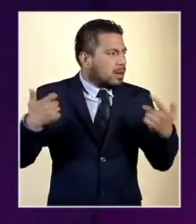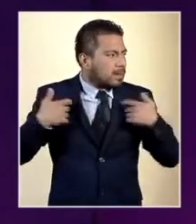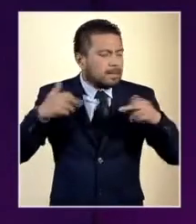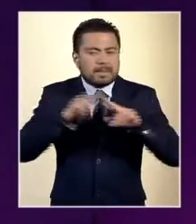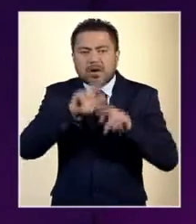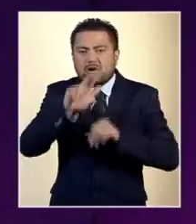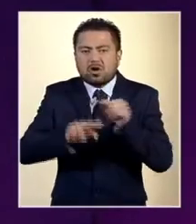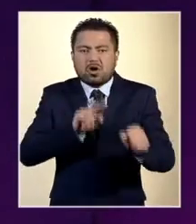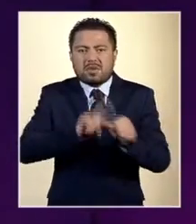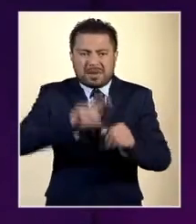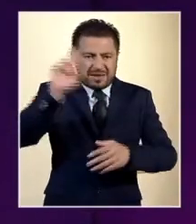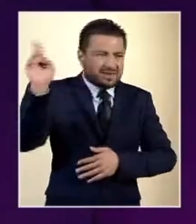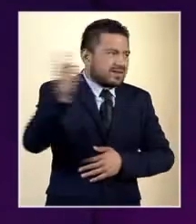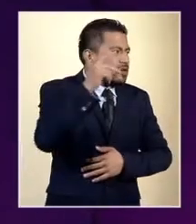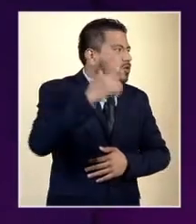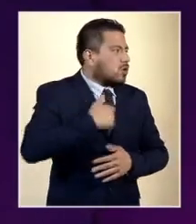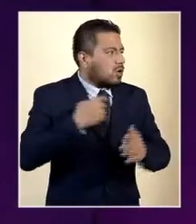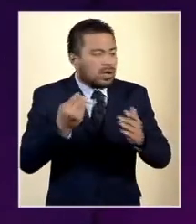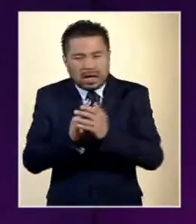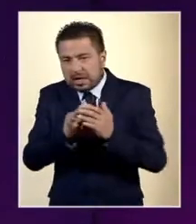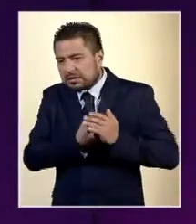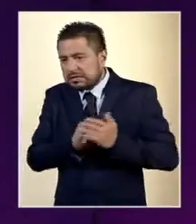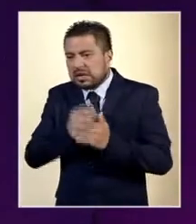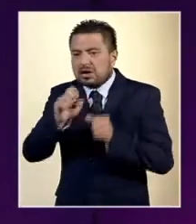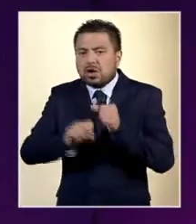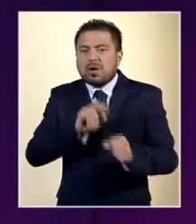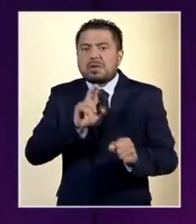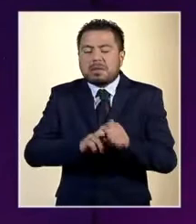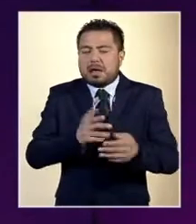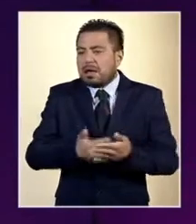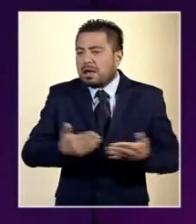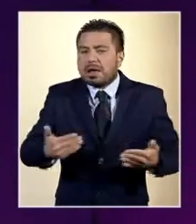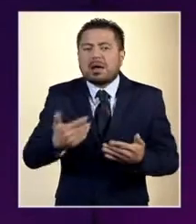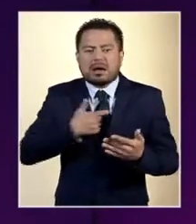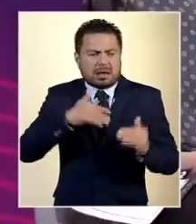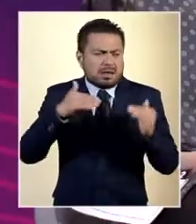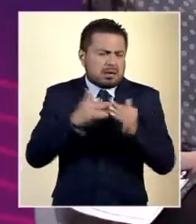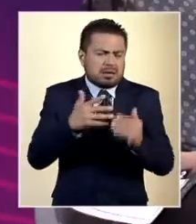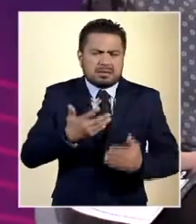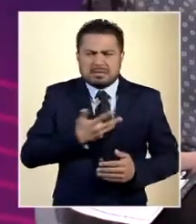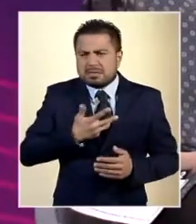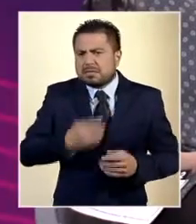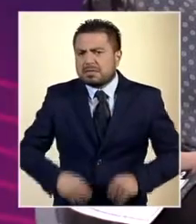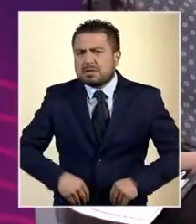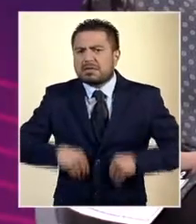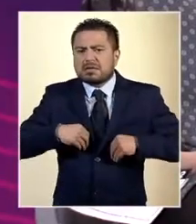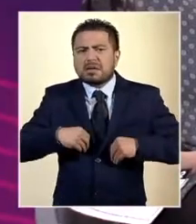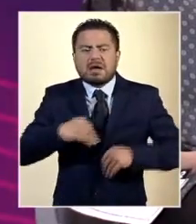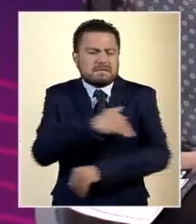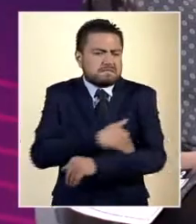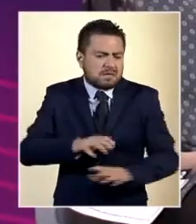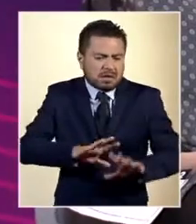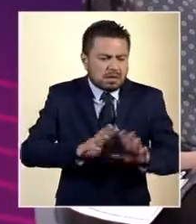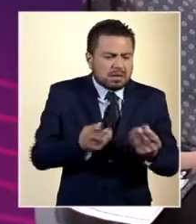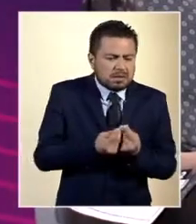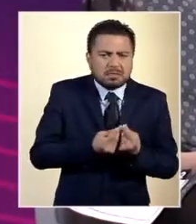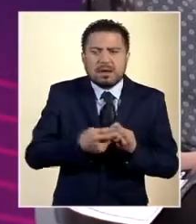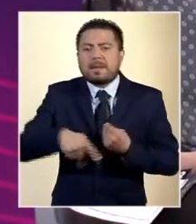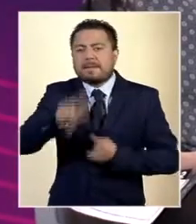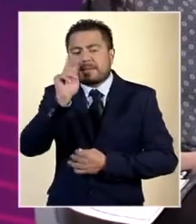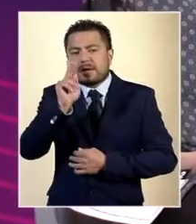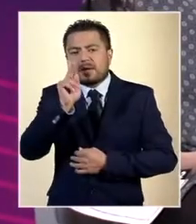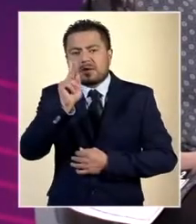normal, yo estaba dando clases en la normal, entonces tenía mi casa, vivía con algunos de mis familiares,